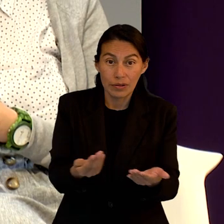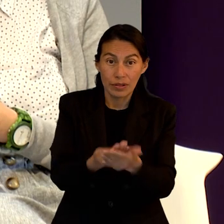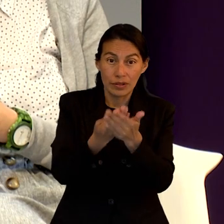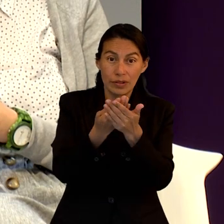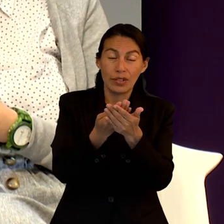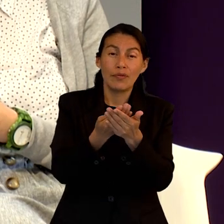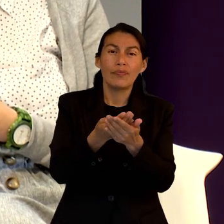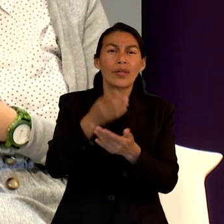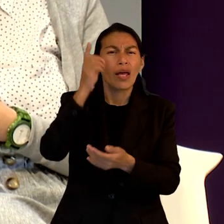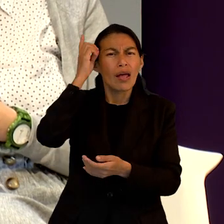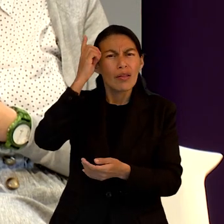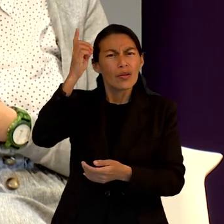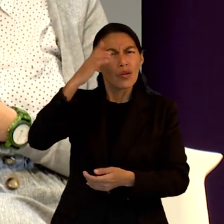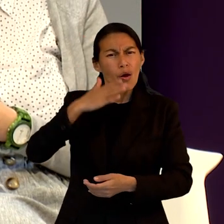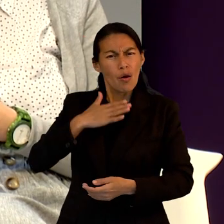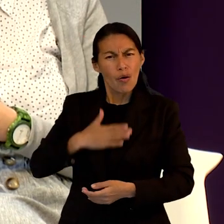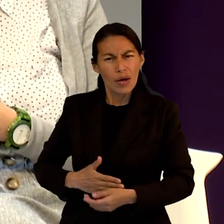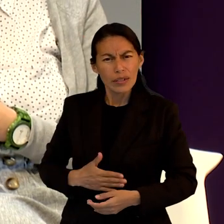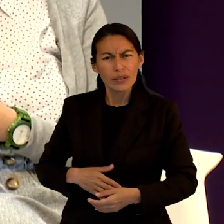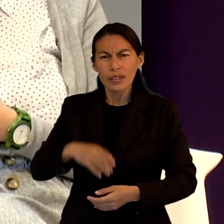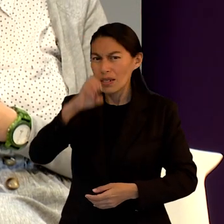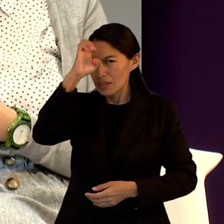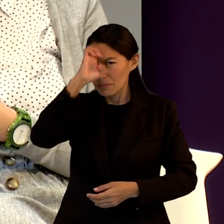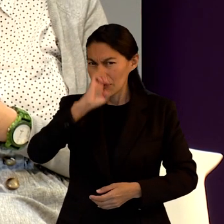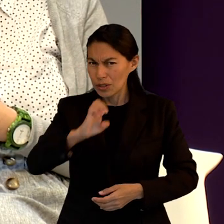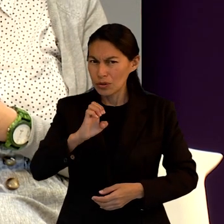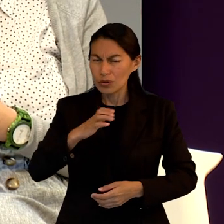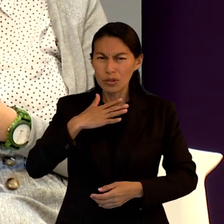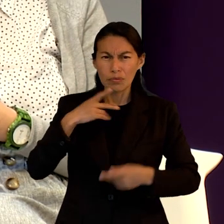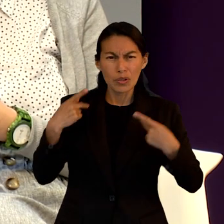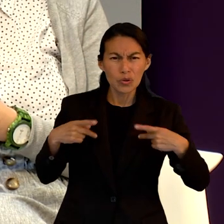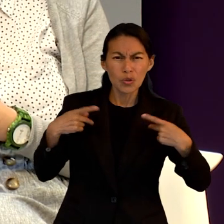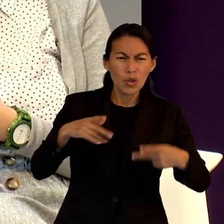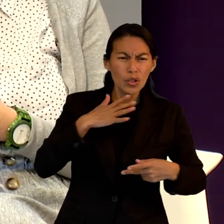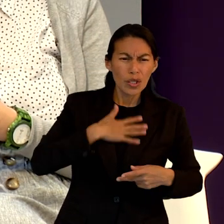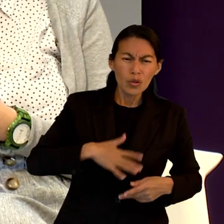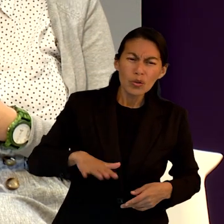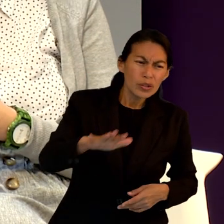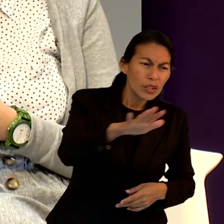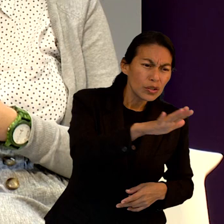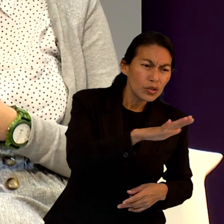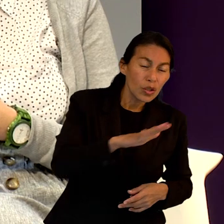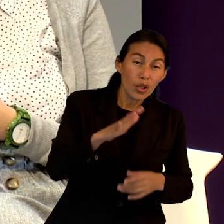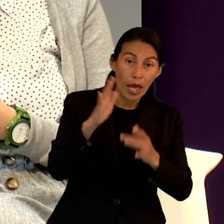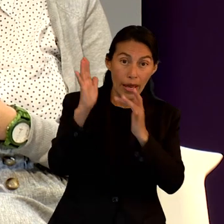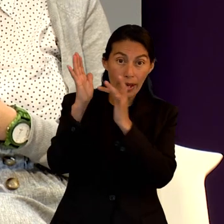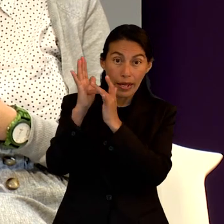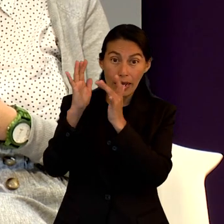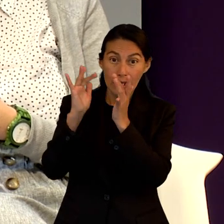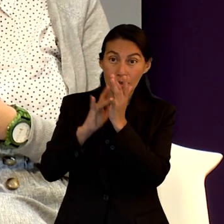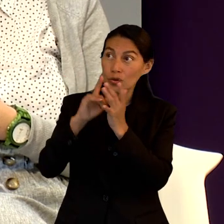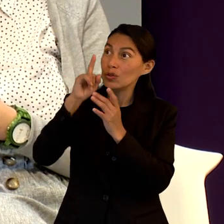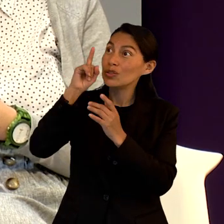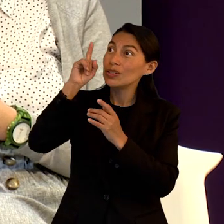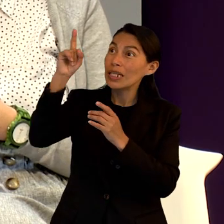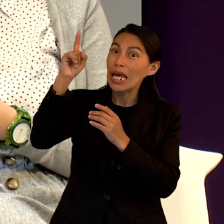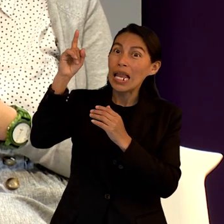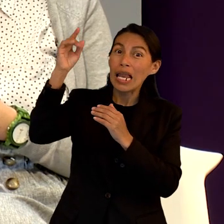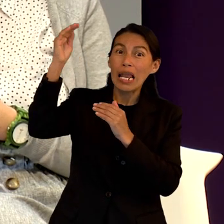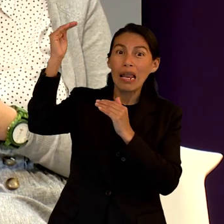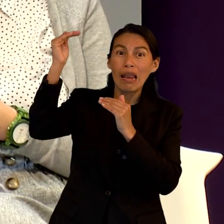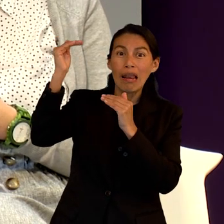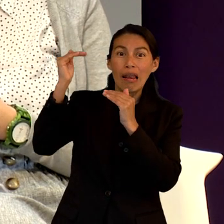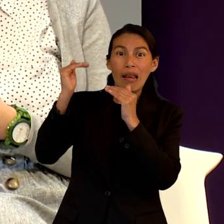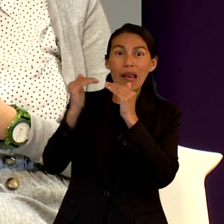inscritos en los cielos adiós el juez de todos a los espíritus de los justos hechos perfectos a jesús el mediador del